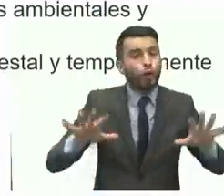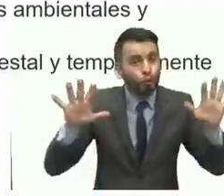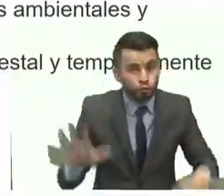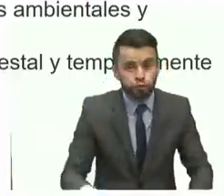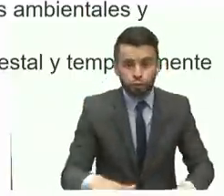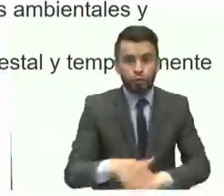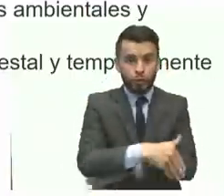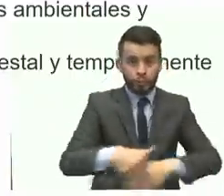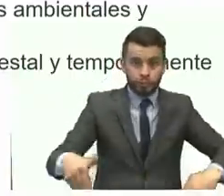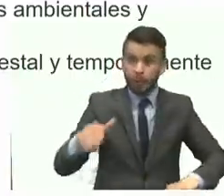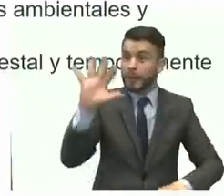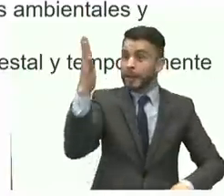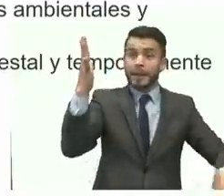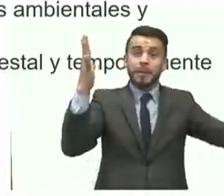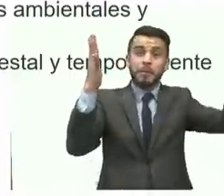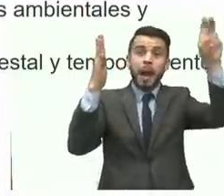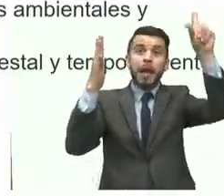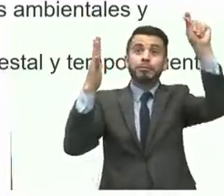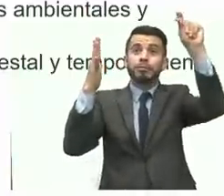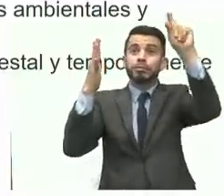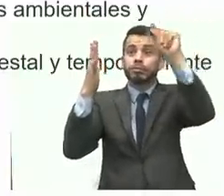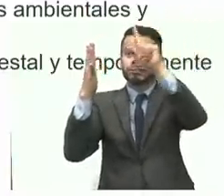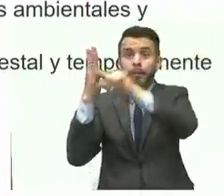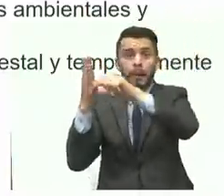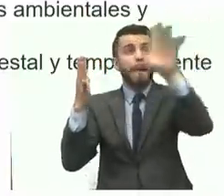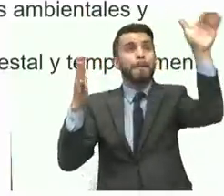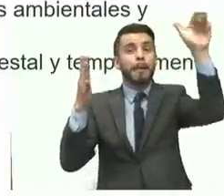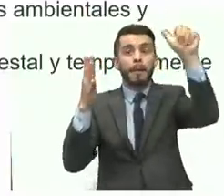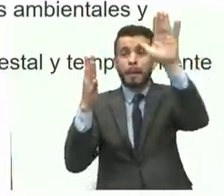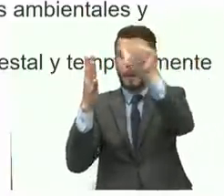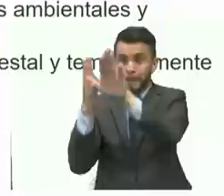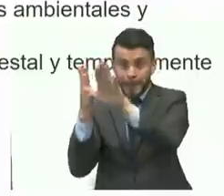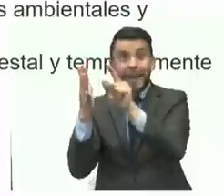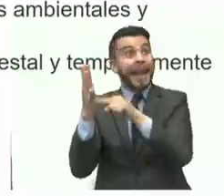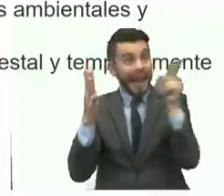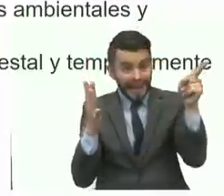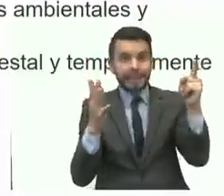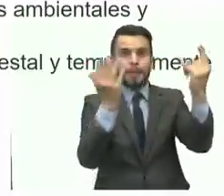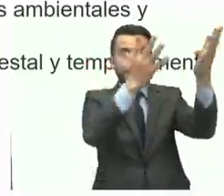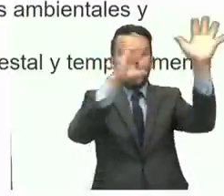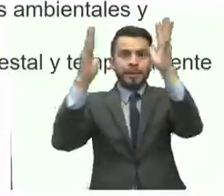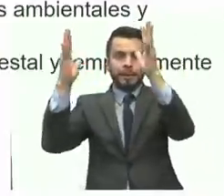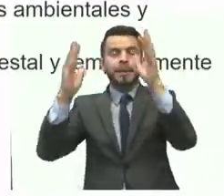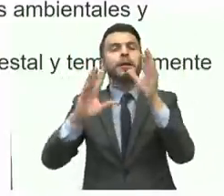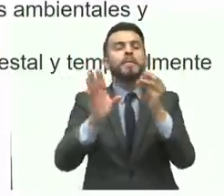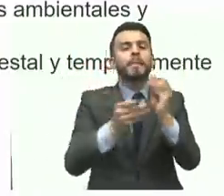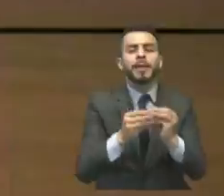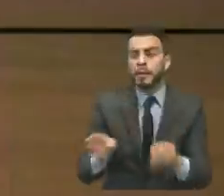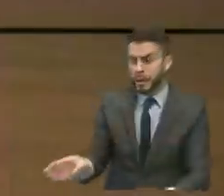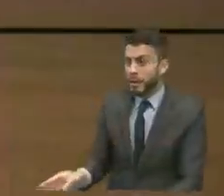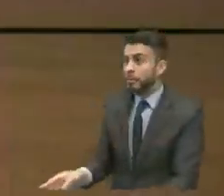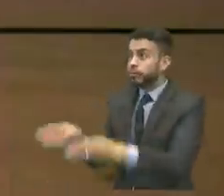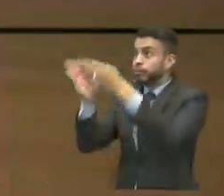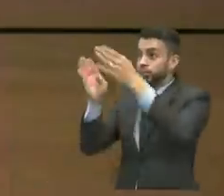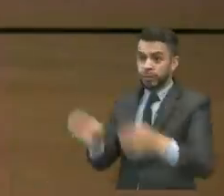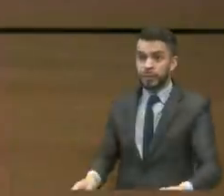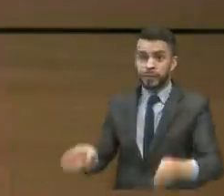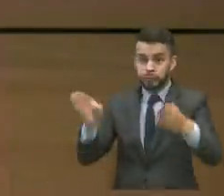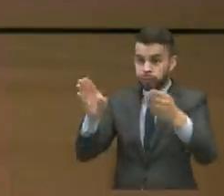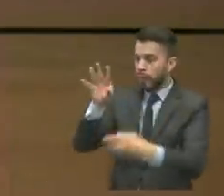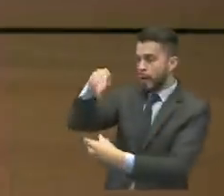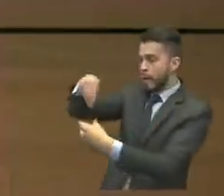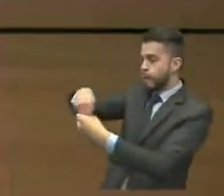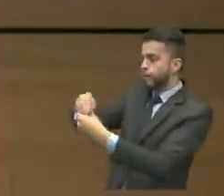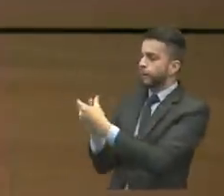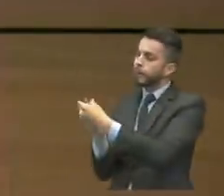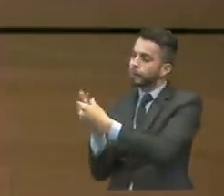añadiendo nuevas formas de verde, además de la arborización, jardines verticales, zonas verdes,